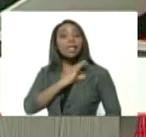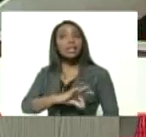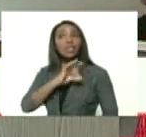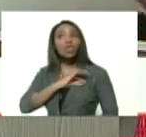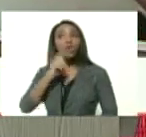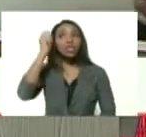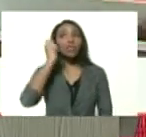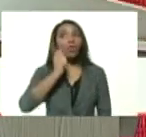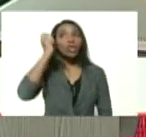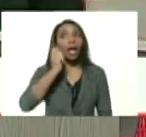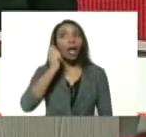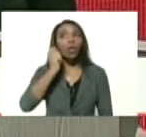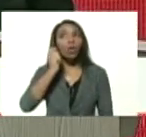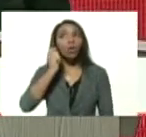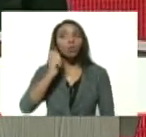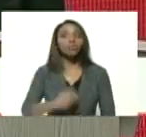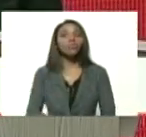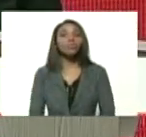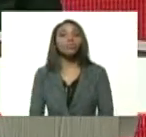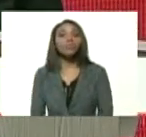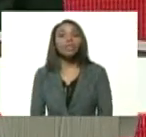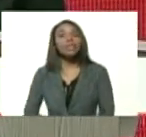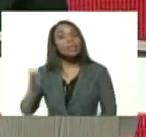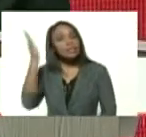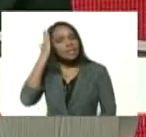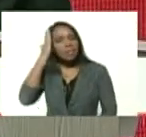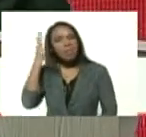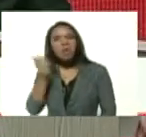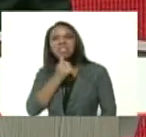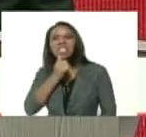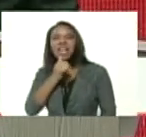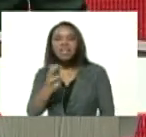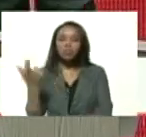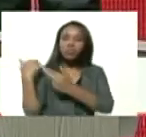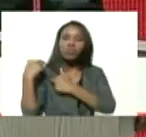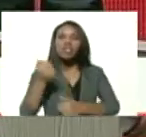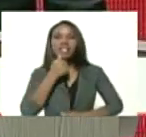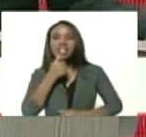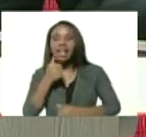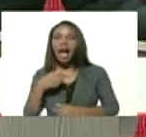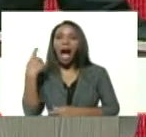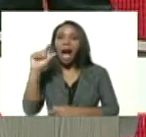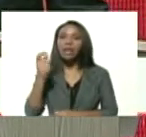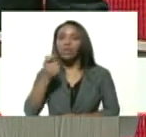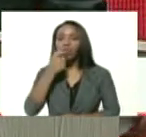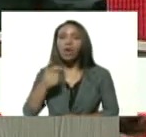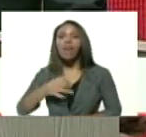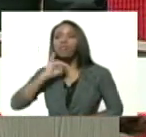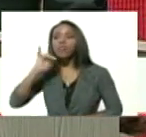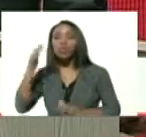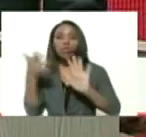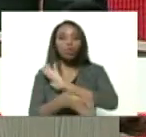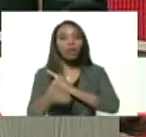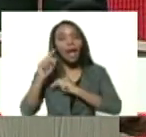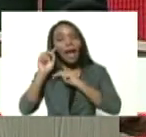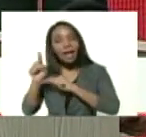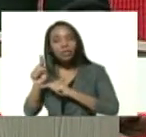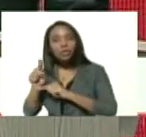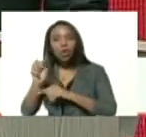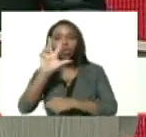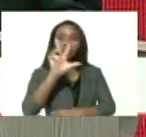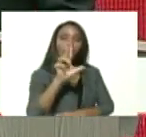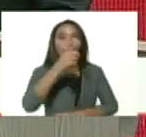diputado Hernán Alemán. Sabemos quién es el enlace, quién lleva y trae las informaciones entre estos